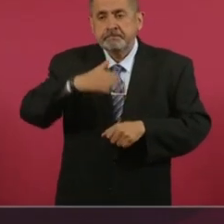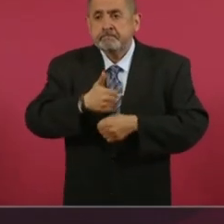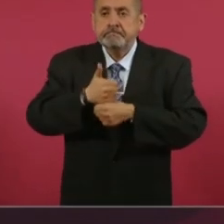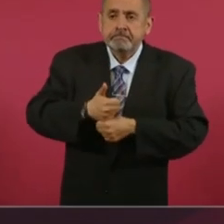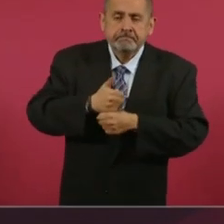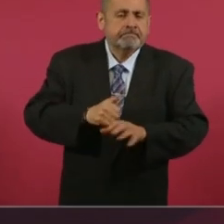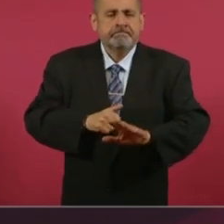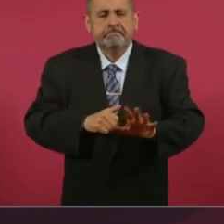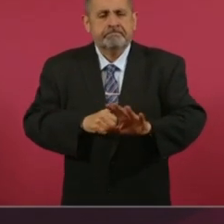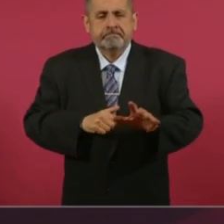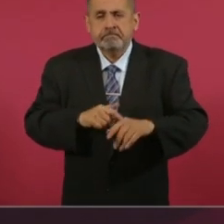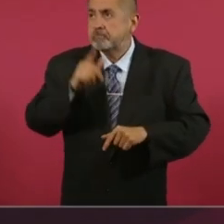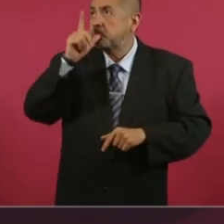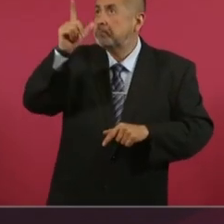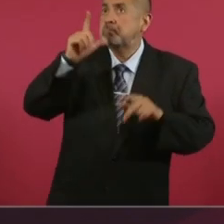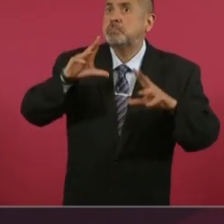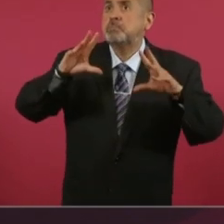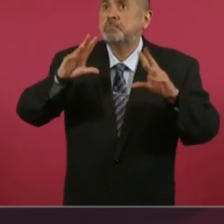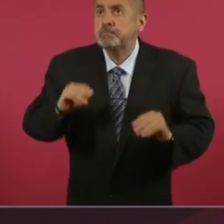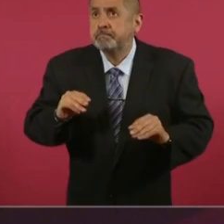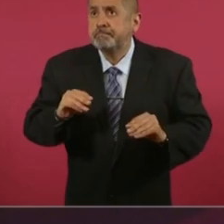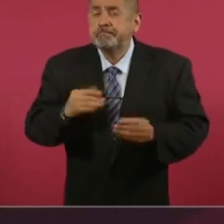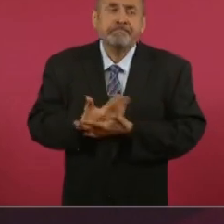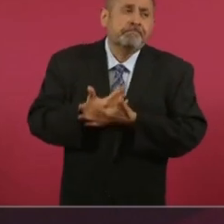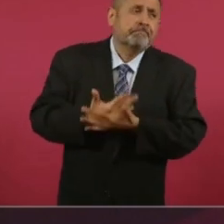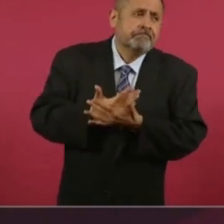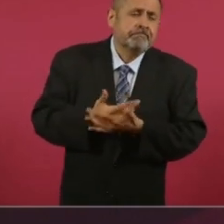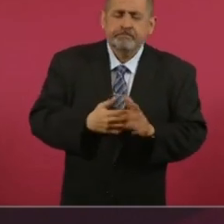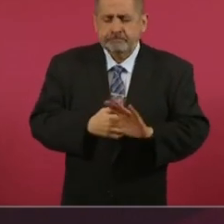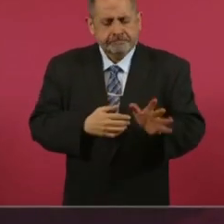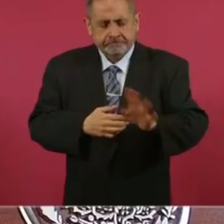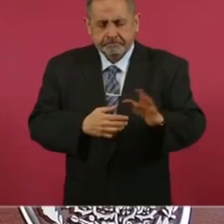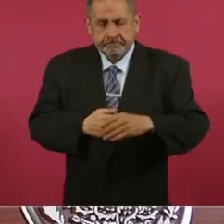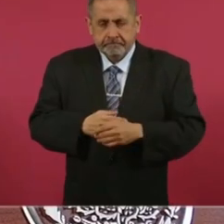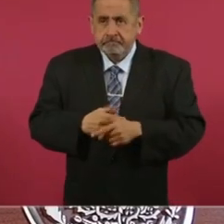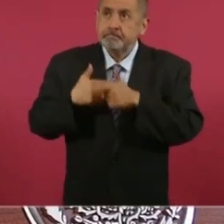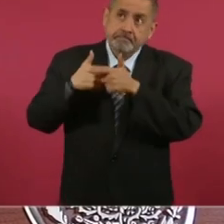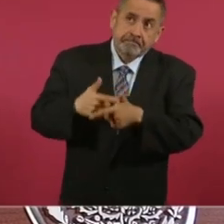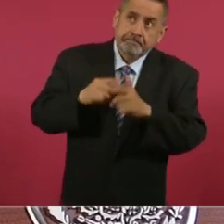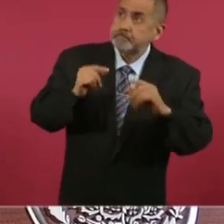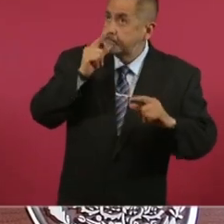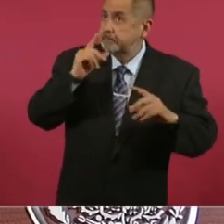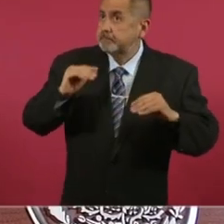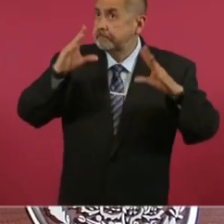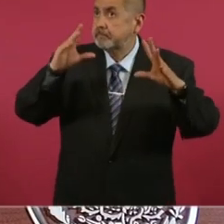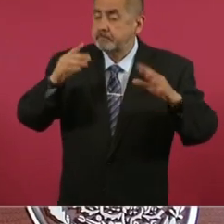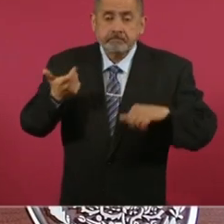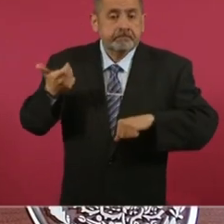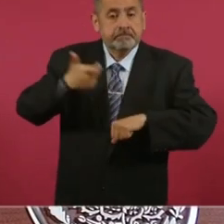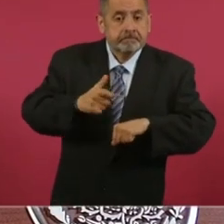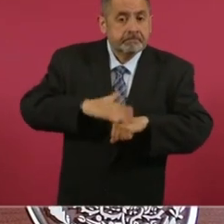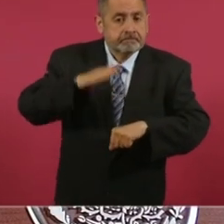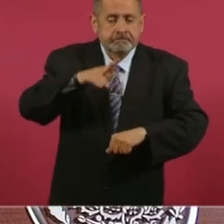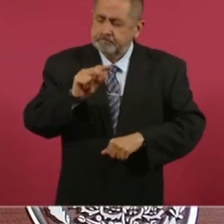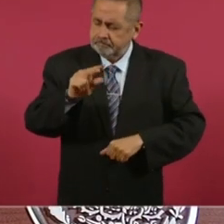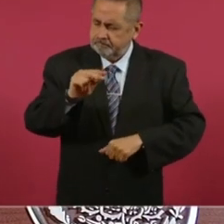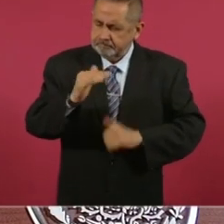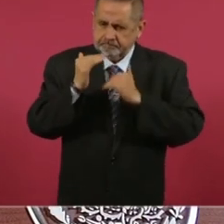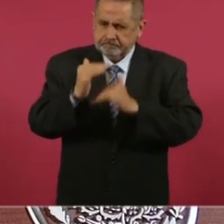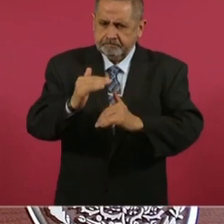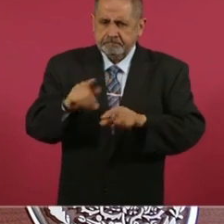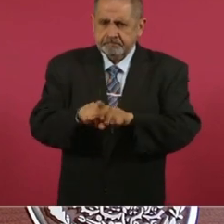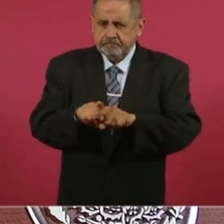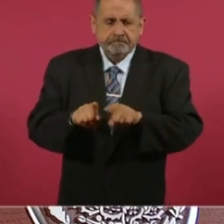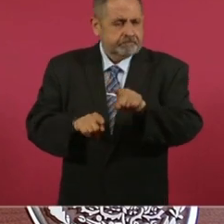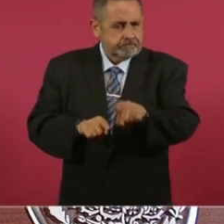haya apagones y que no aumente el precio de la luz. Es